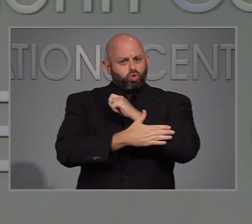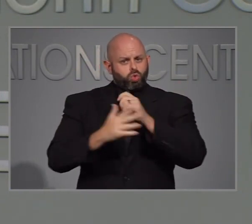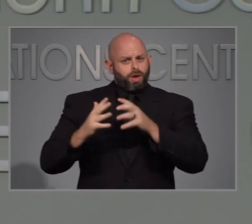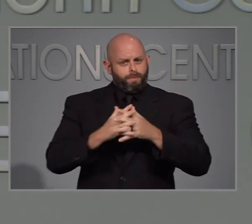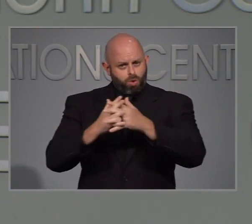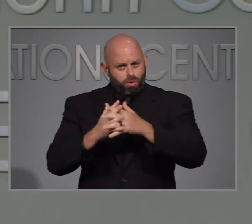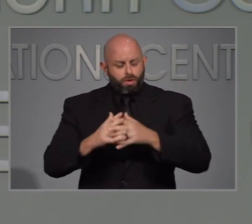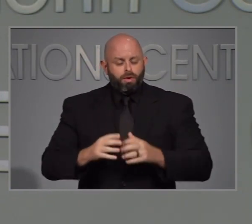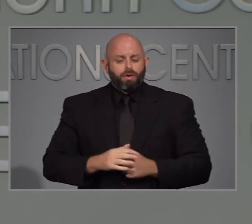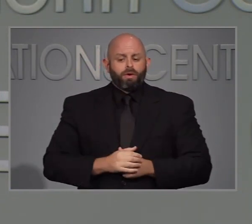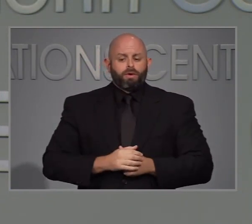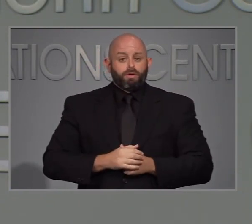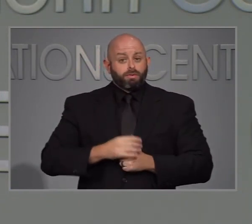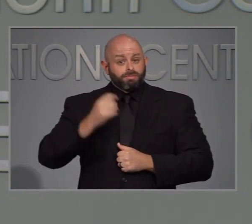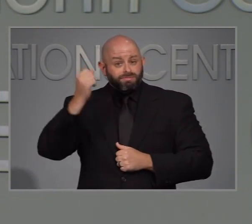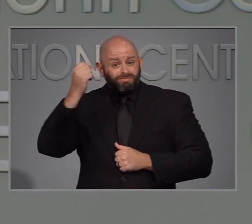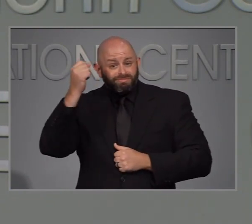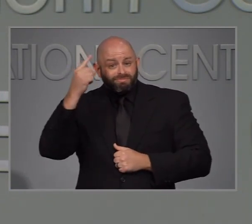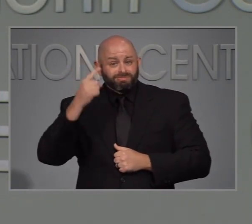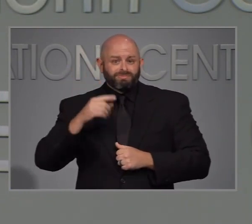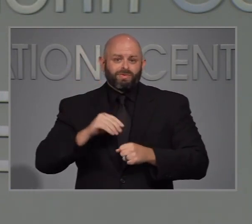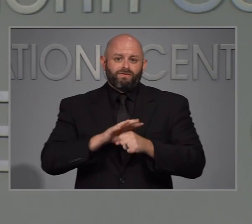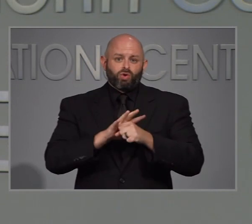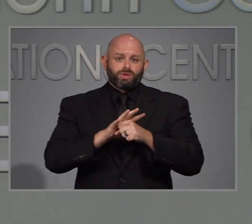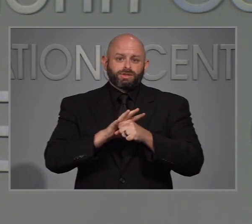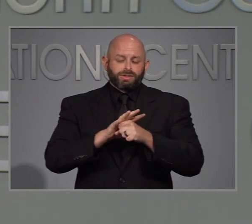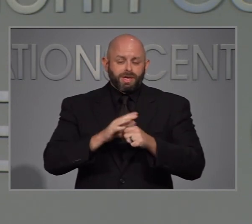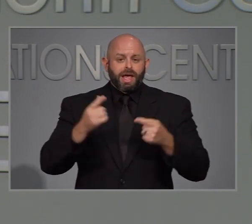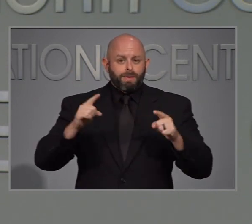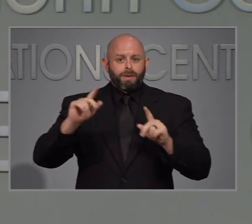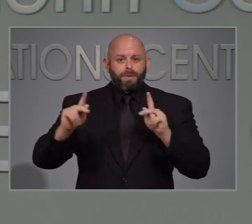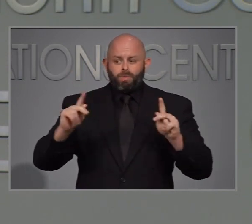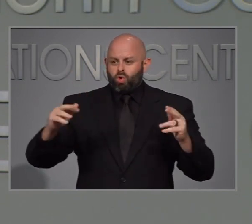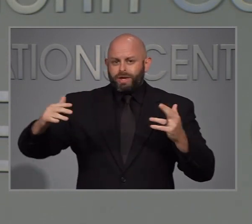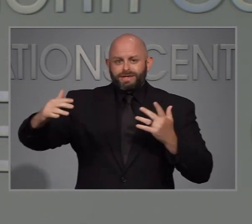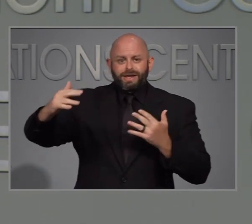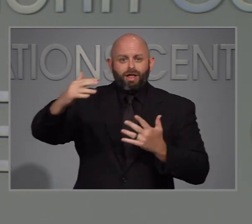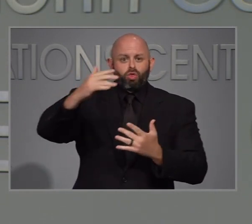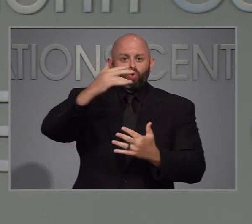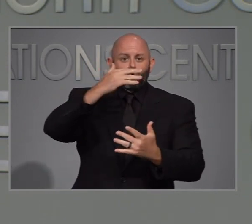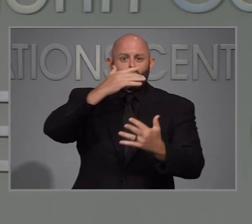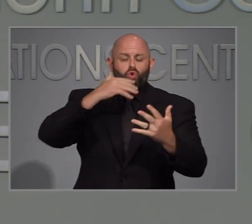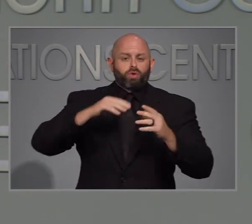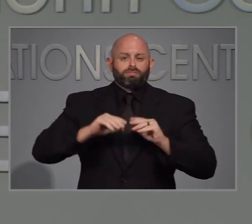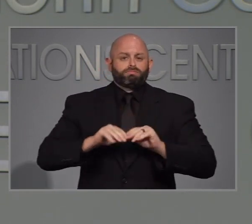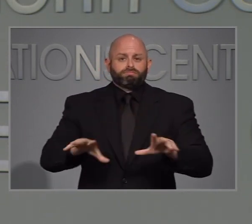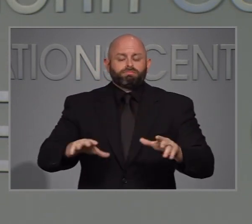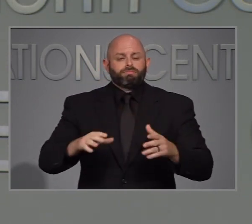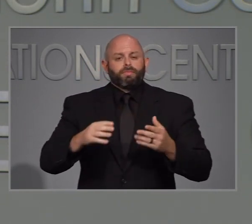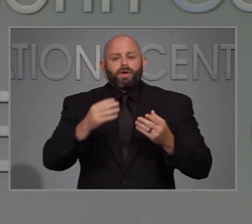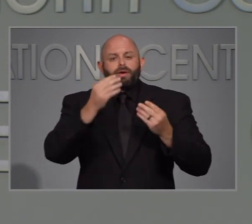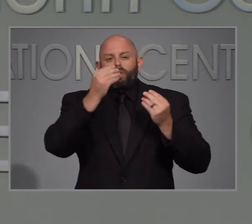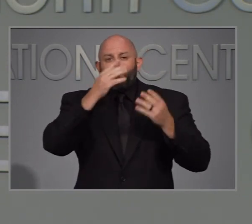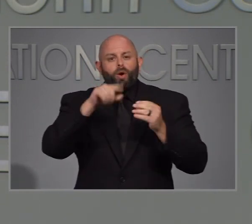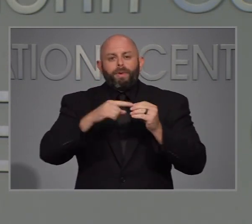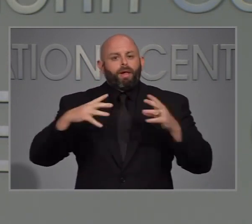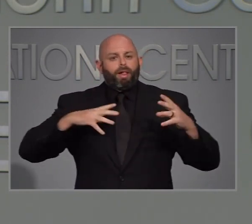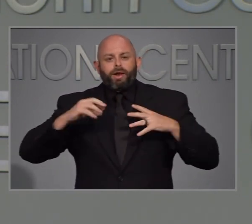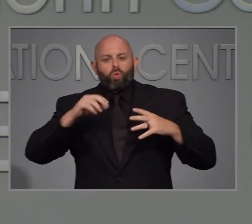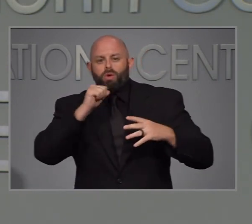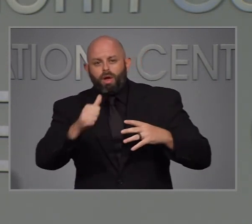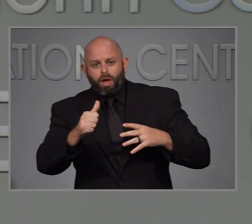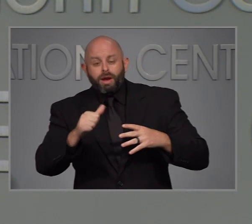mismo tiempo, este virus, y si la gente se reúna, no le importa si es un día